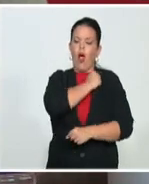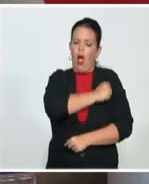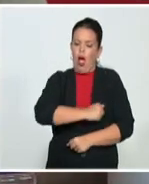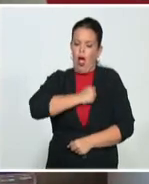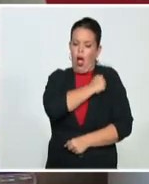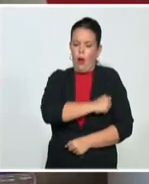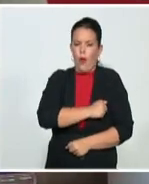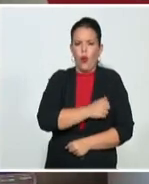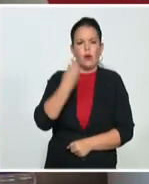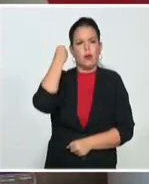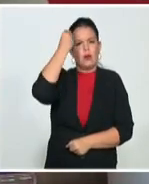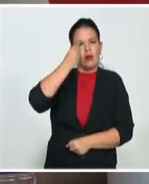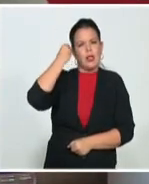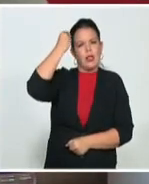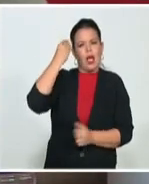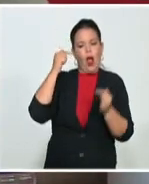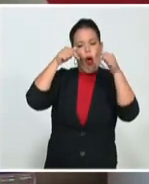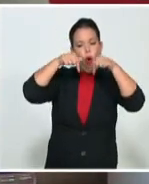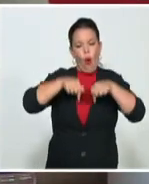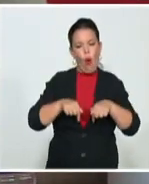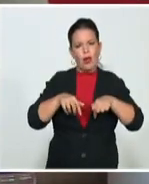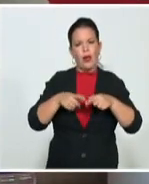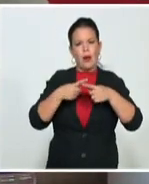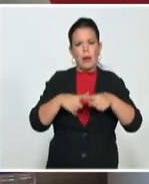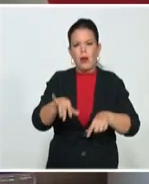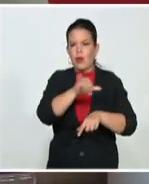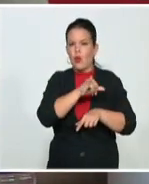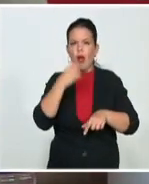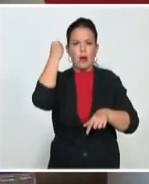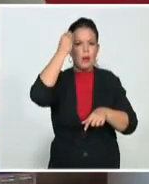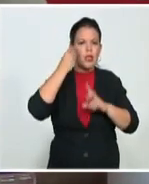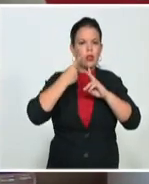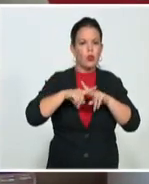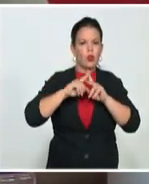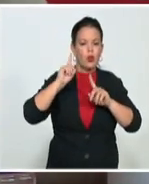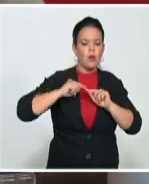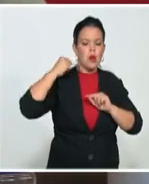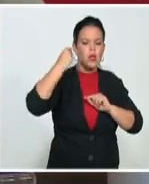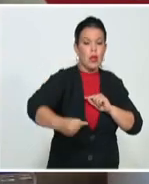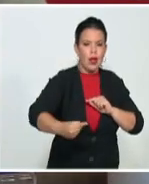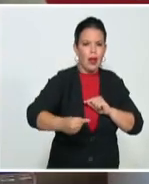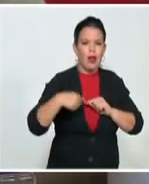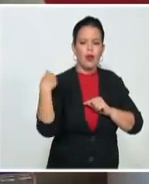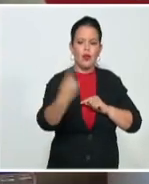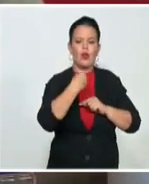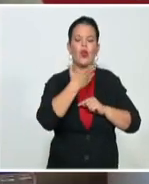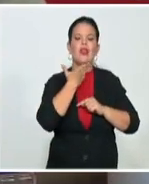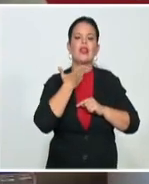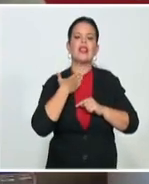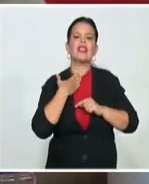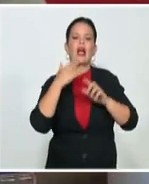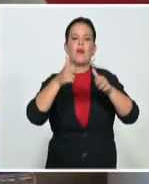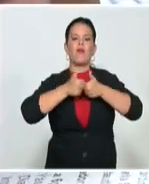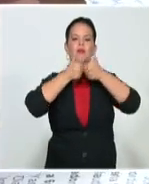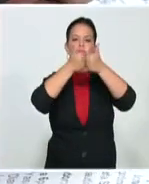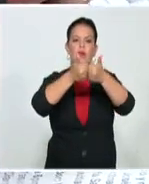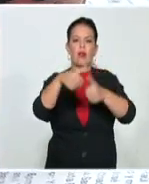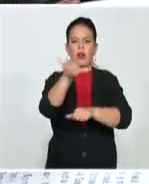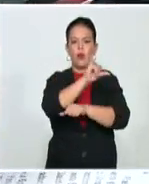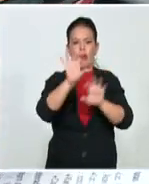hoy que estamos viviendo, pero pensando también en el mañana que todos queremos para nosotros y nuestra